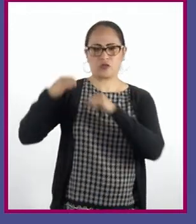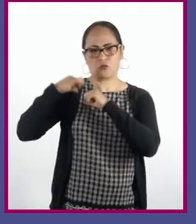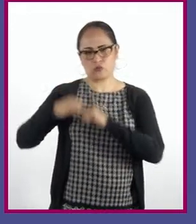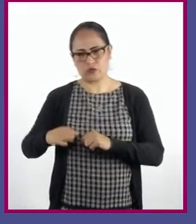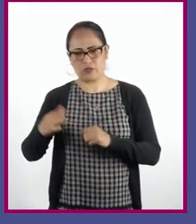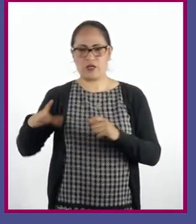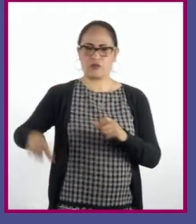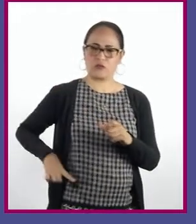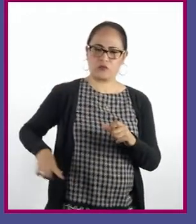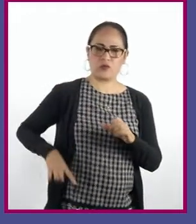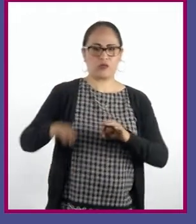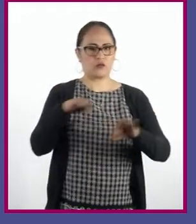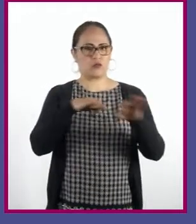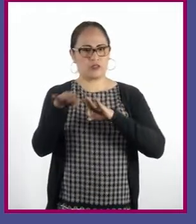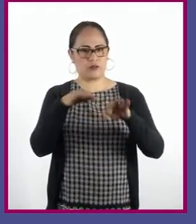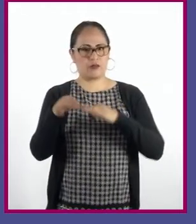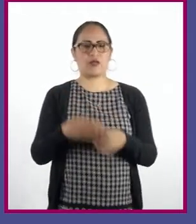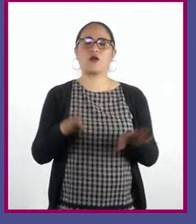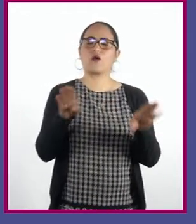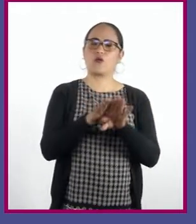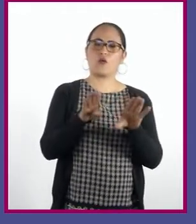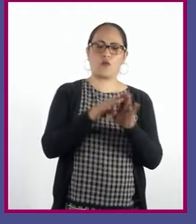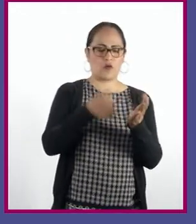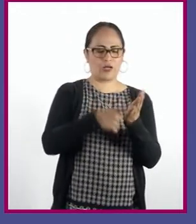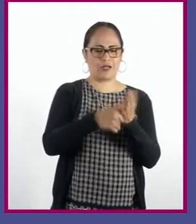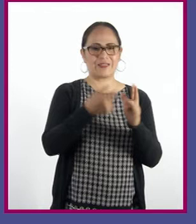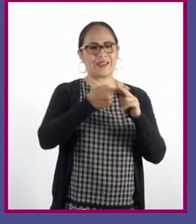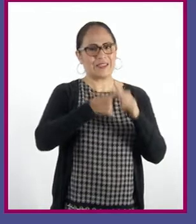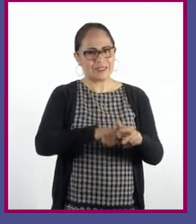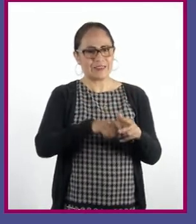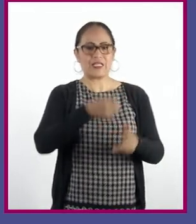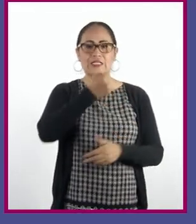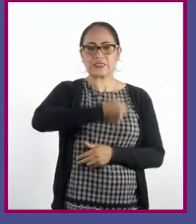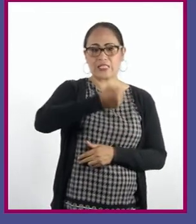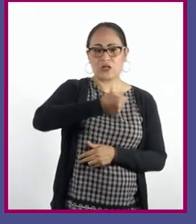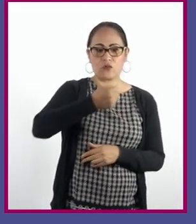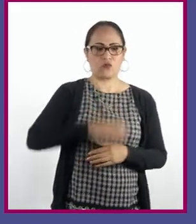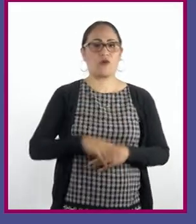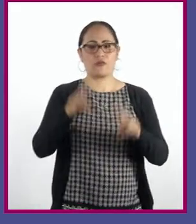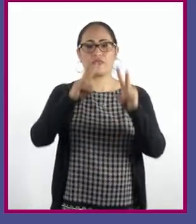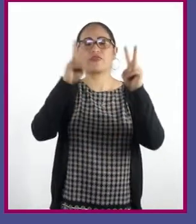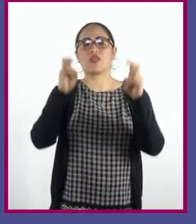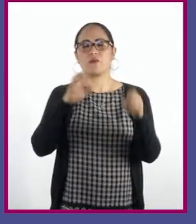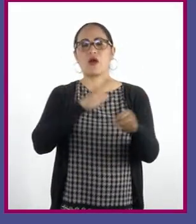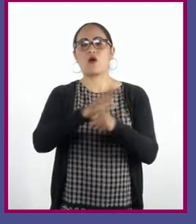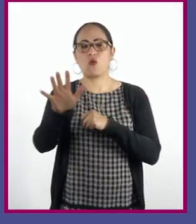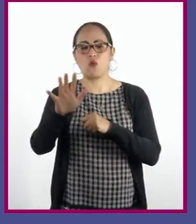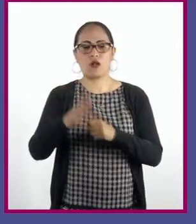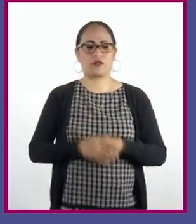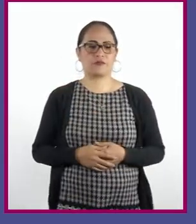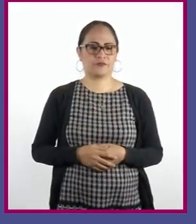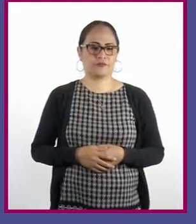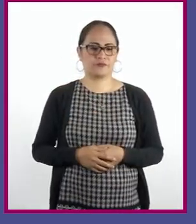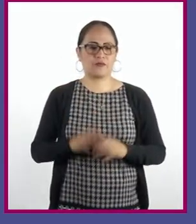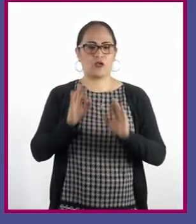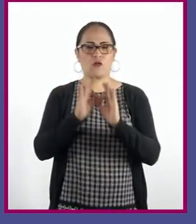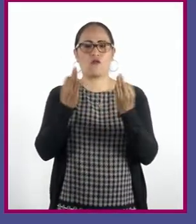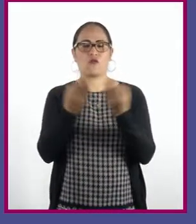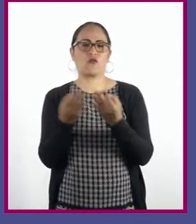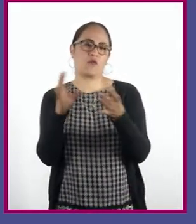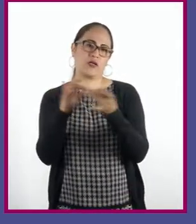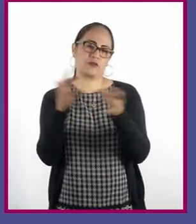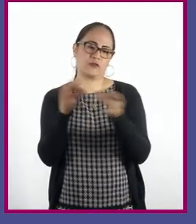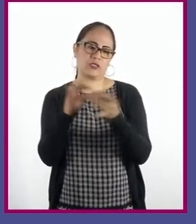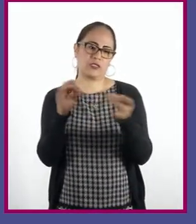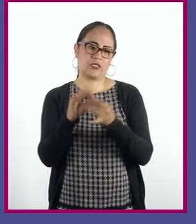funcionario. Manera en que inicia la carta: saludo. Tema que aborda: forma de argumentación, forma de cerrar la